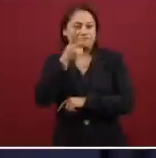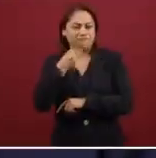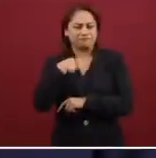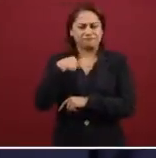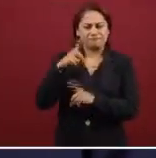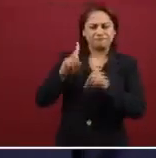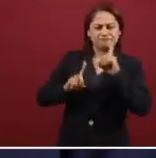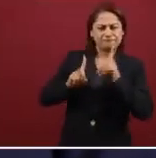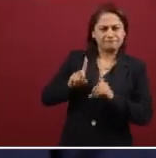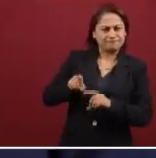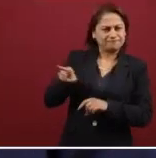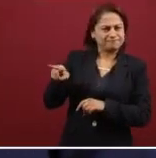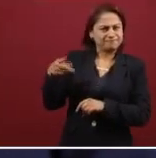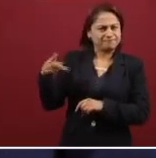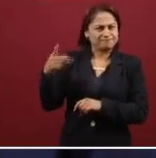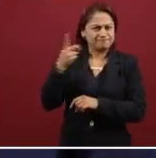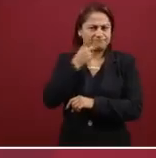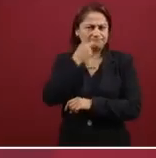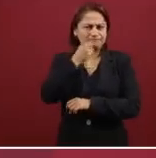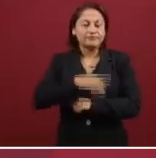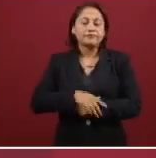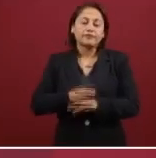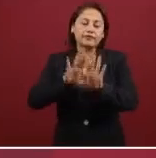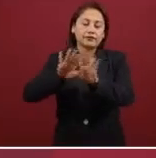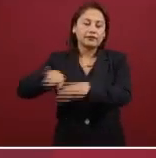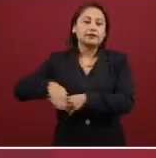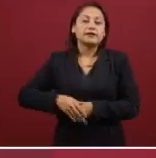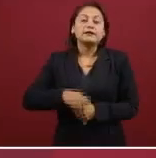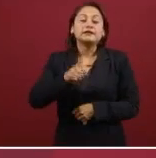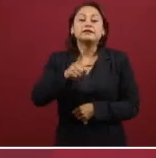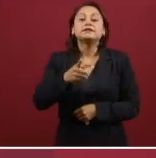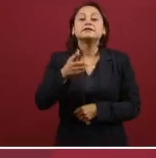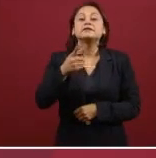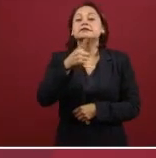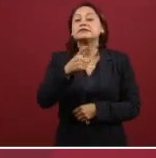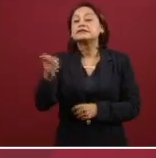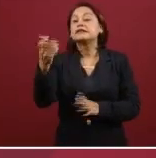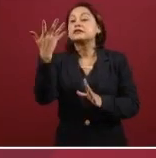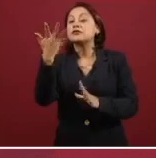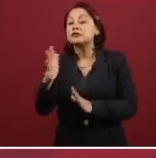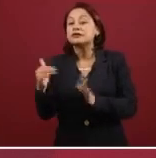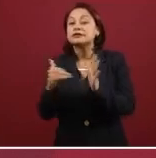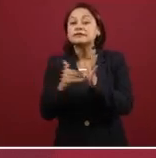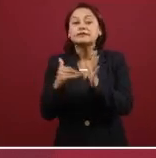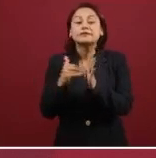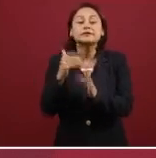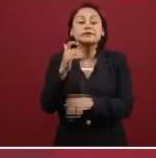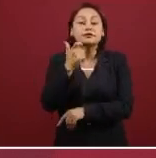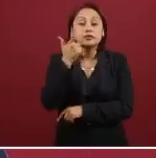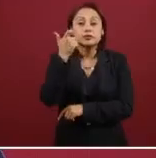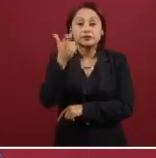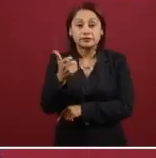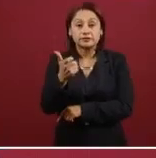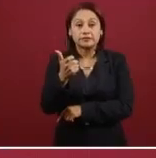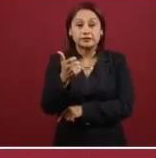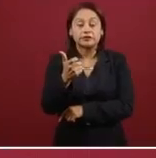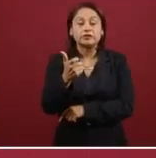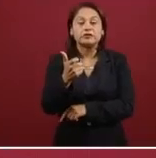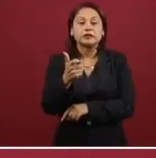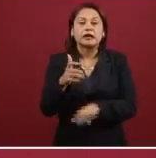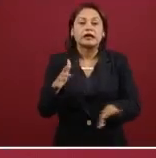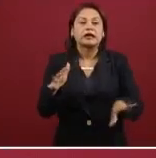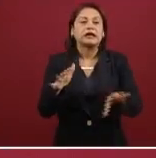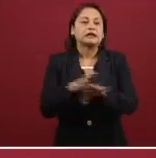Bueno, de esos 110 mil millones de pesos pasó a 1 billón,